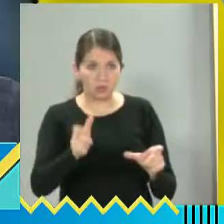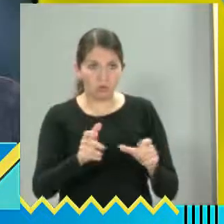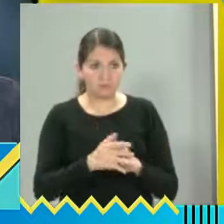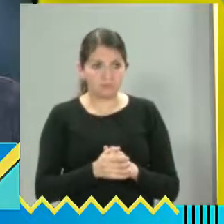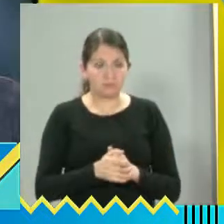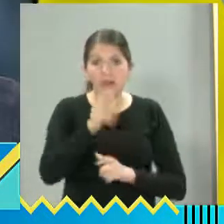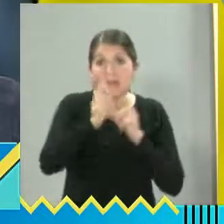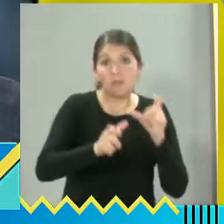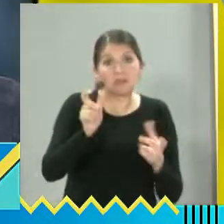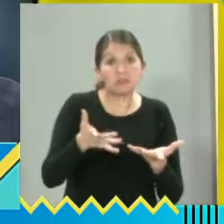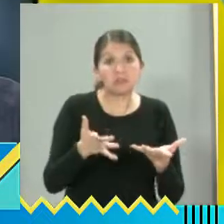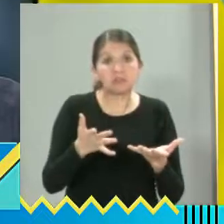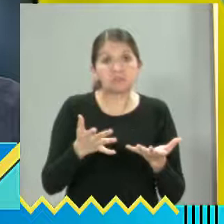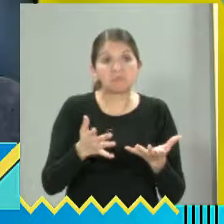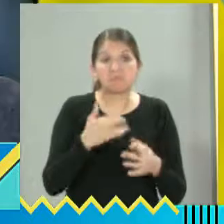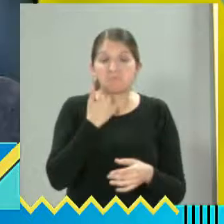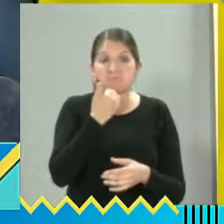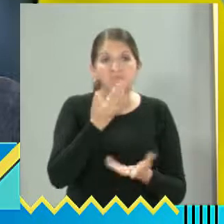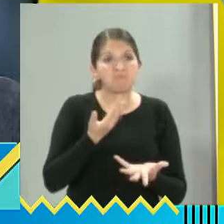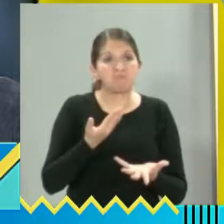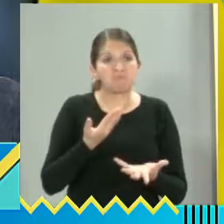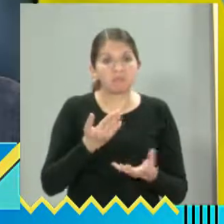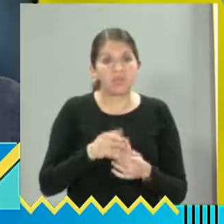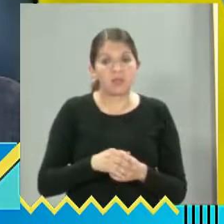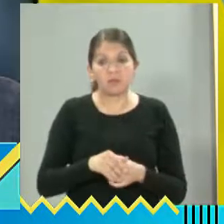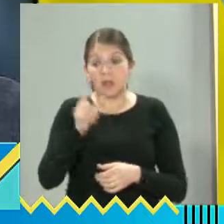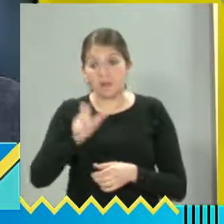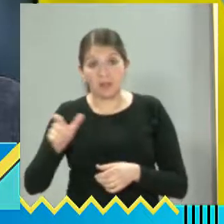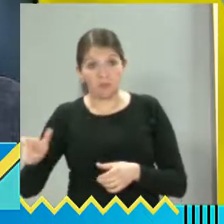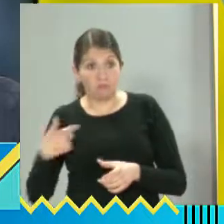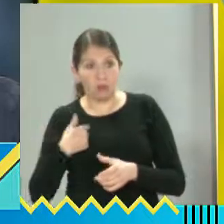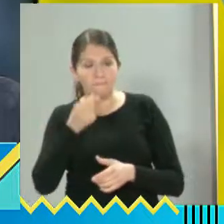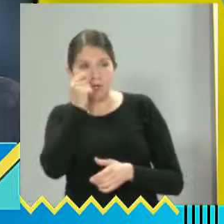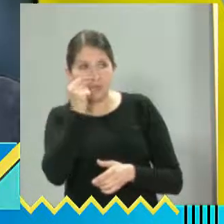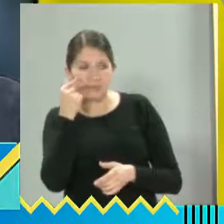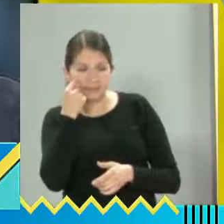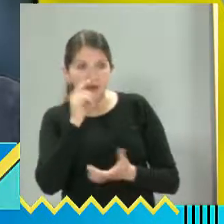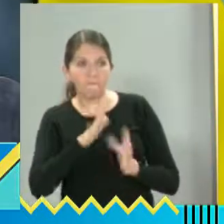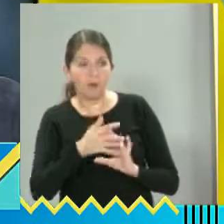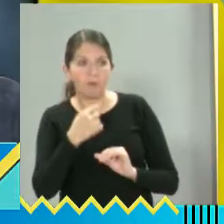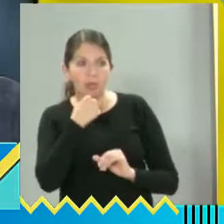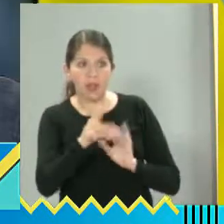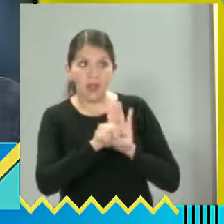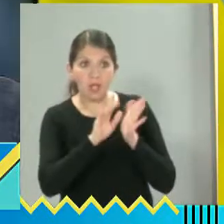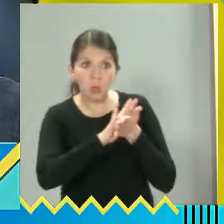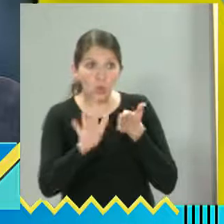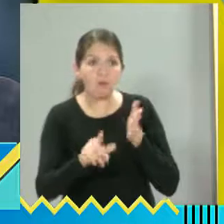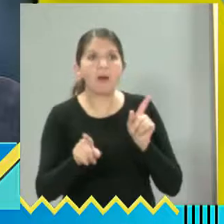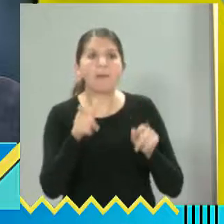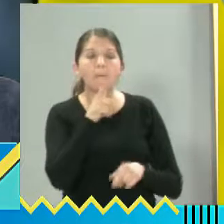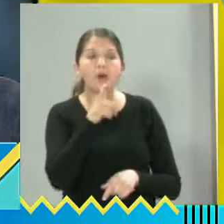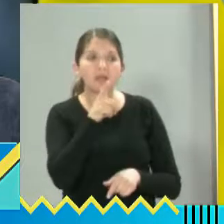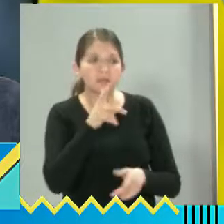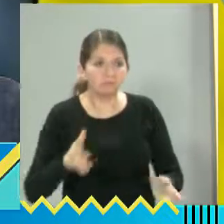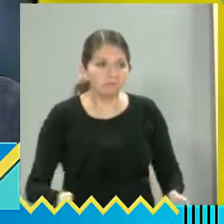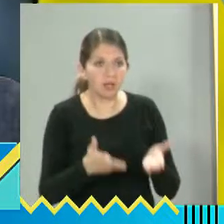gente no tiene incentivo para tomarlo así de la nada. Pero vos le das un pequeño empujoncito y la gente va. Vos fíjate, hoy la gran mayoría somos donantes.